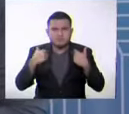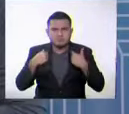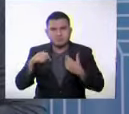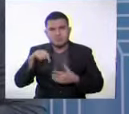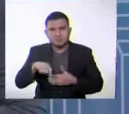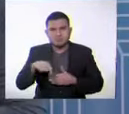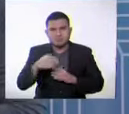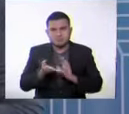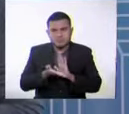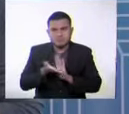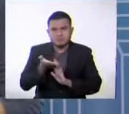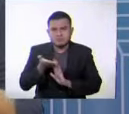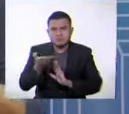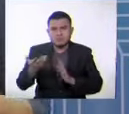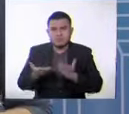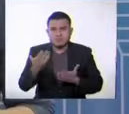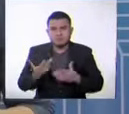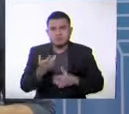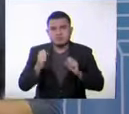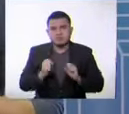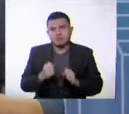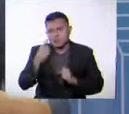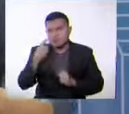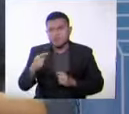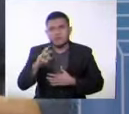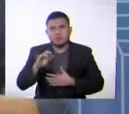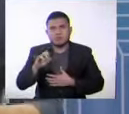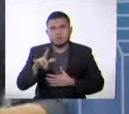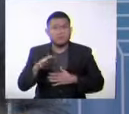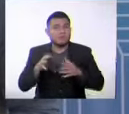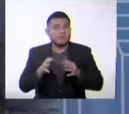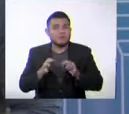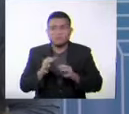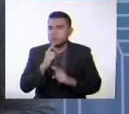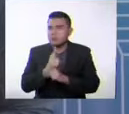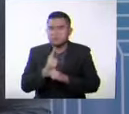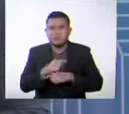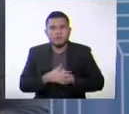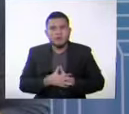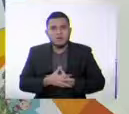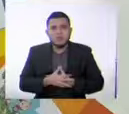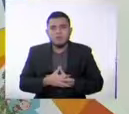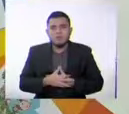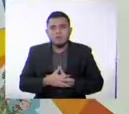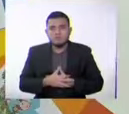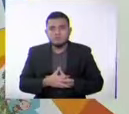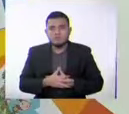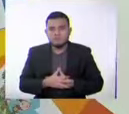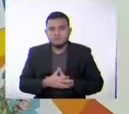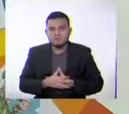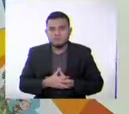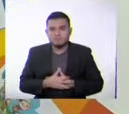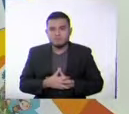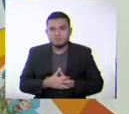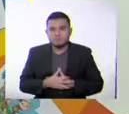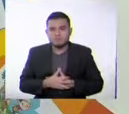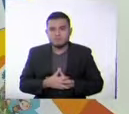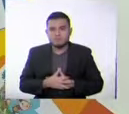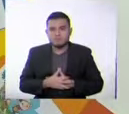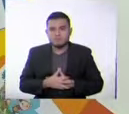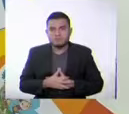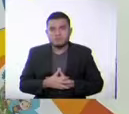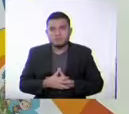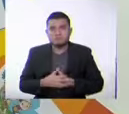veces podríamos conocer roles, pero de una forma que no es la correcta. Por supuesto. Hay que empezar